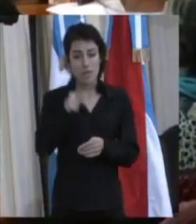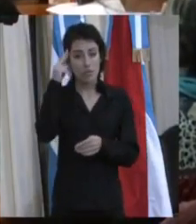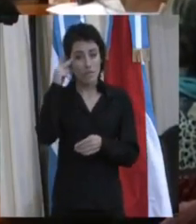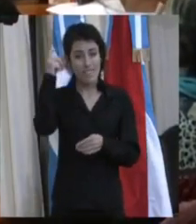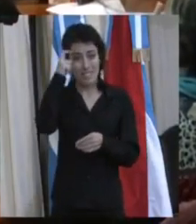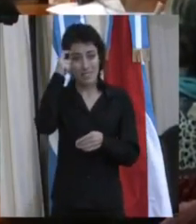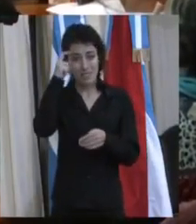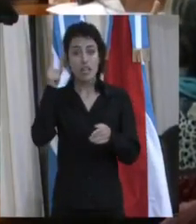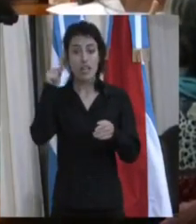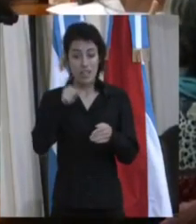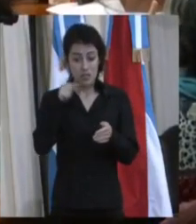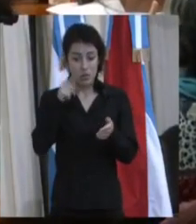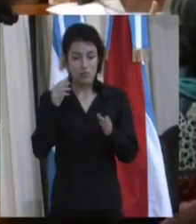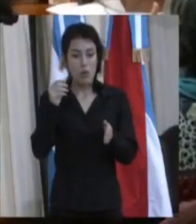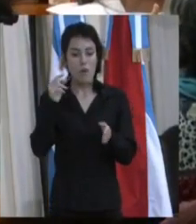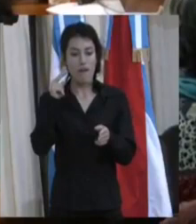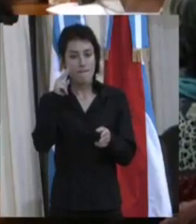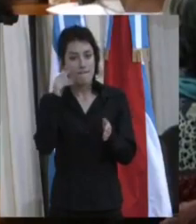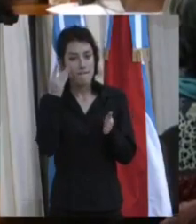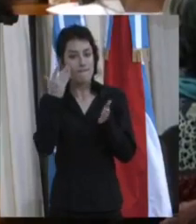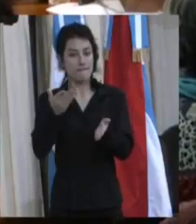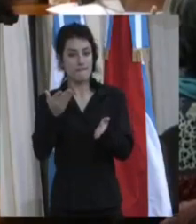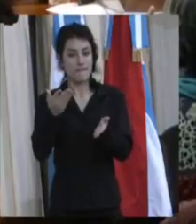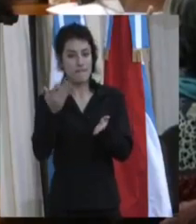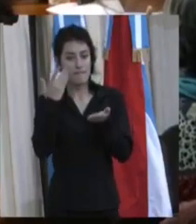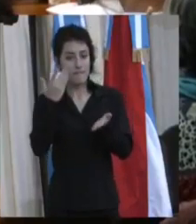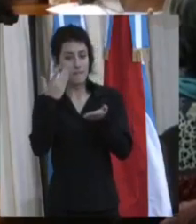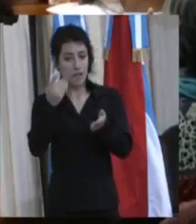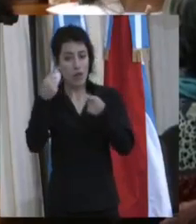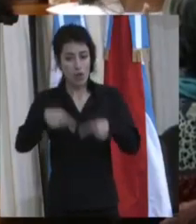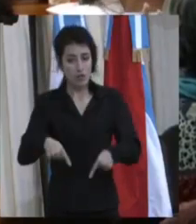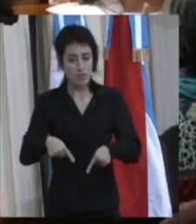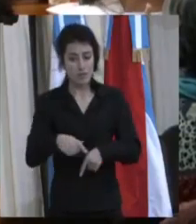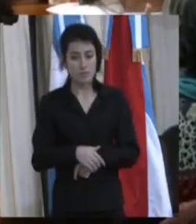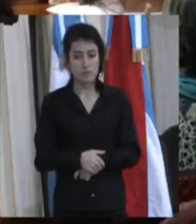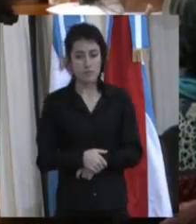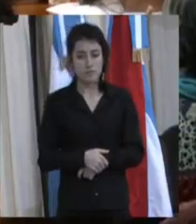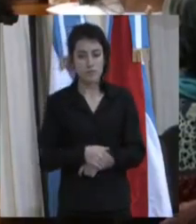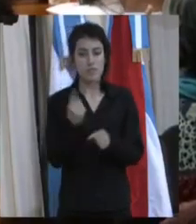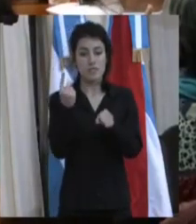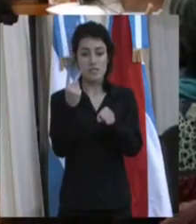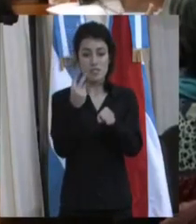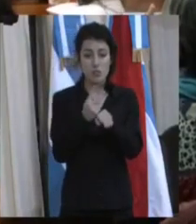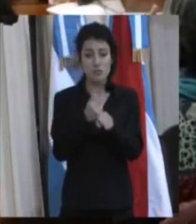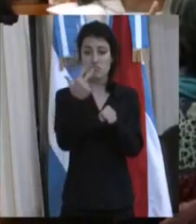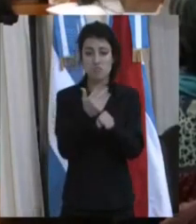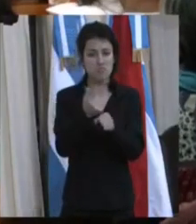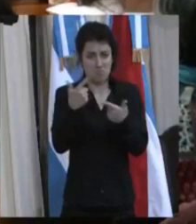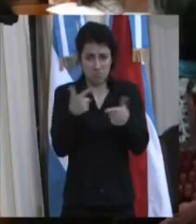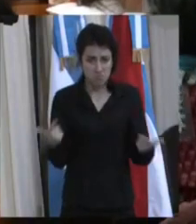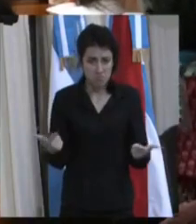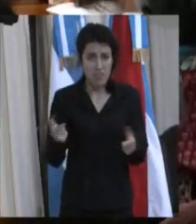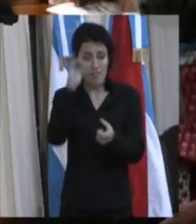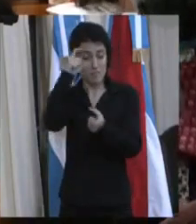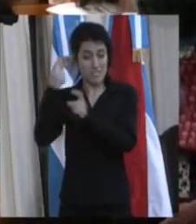congreso no prospera en sociabilidad, no tenemos un segundo, un tercero, pero sí tenemos unas actas y otras experiencias de